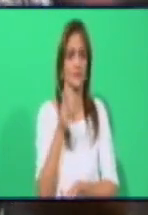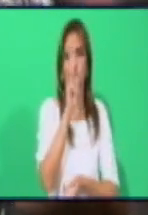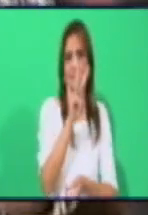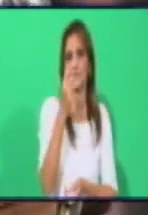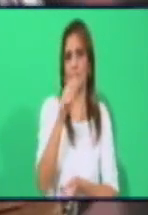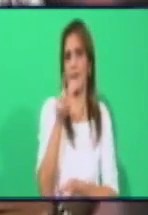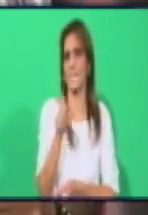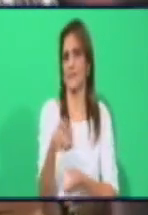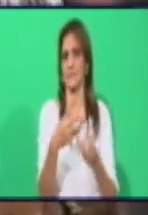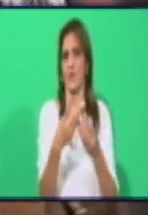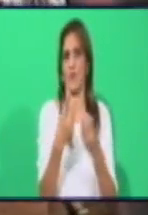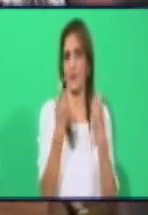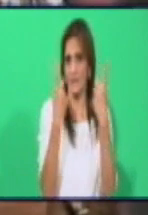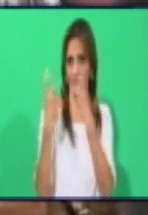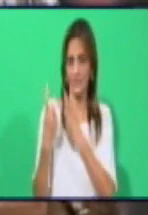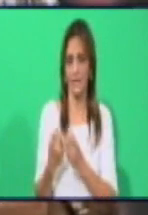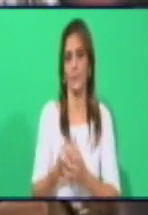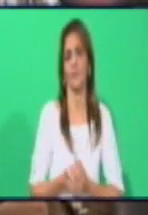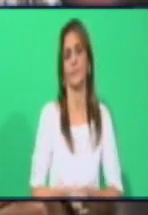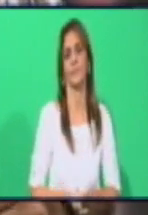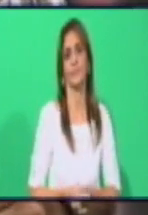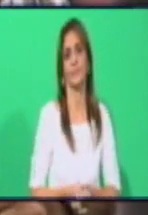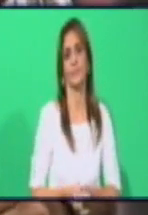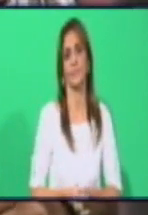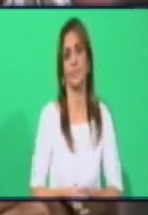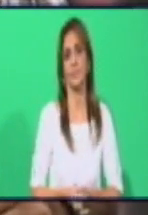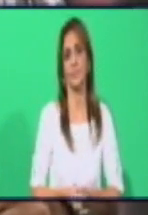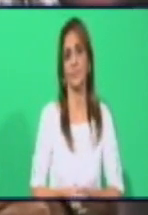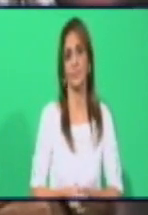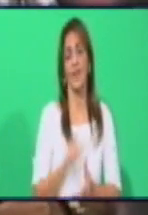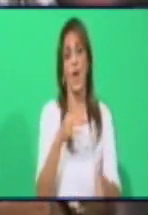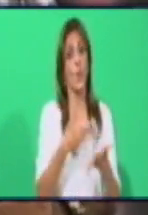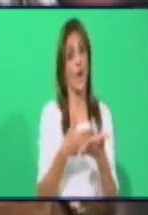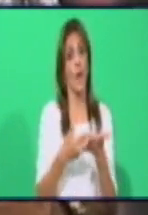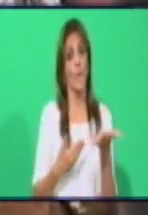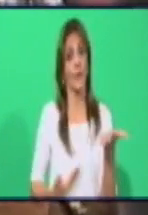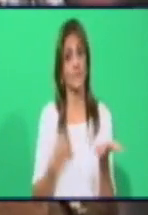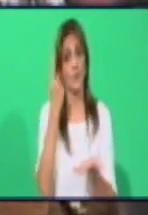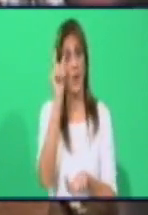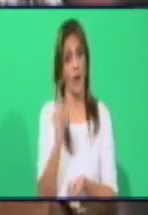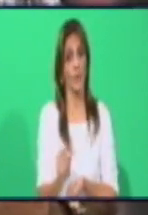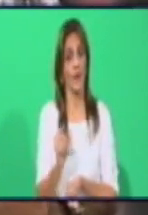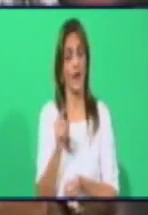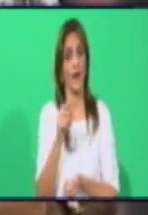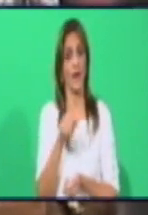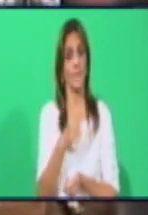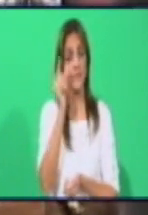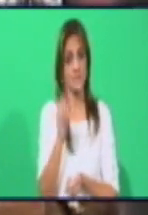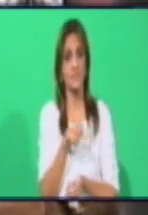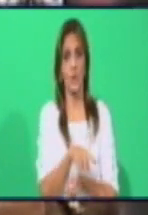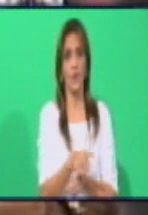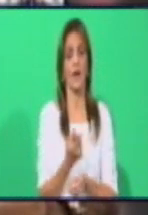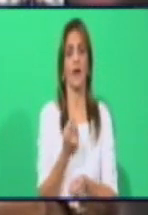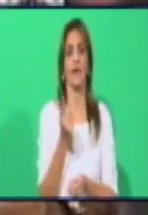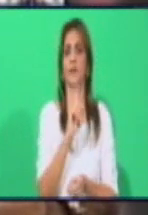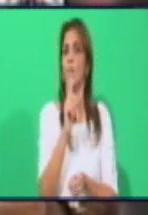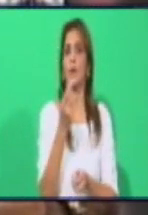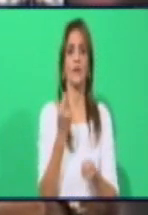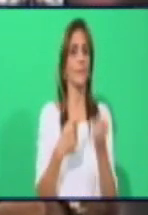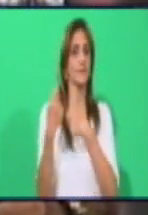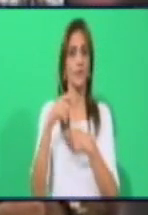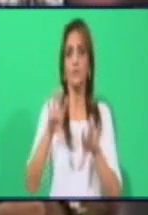mercado Ideal La Villa, se dejaba de entregar en una comprobación a un cliente una onza de azúcar crudo, 2 onzas de azúcar